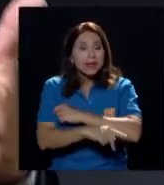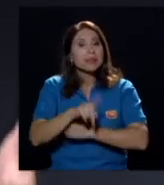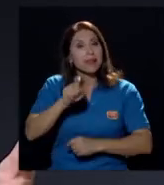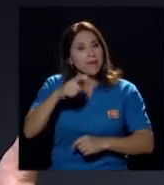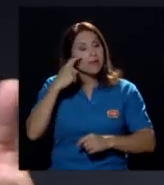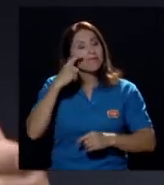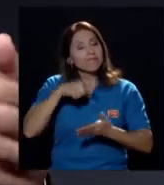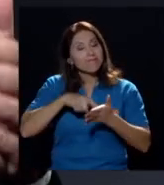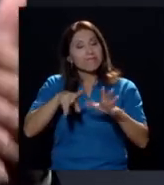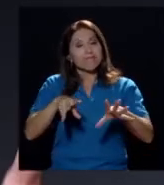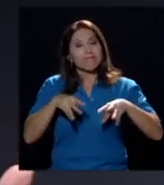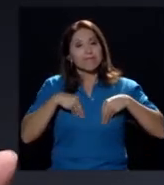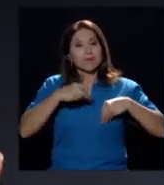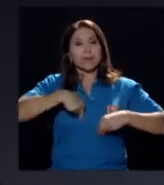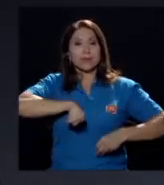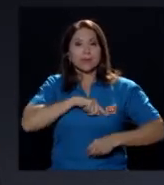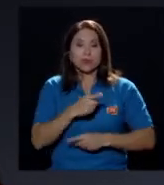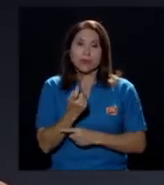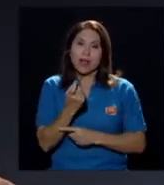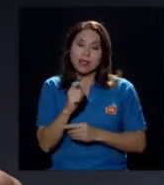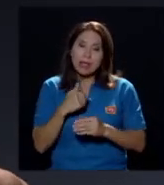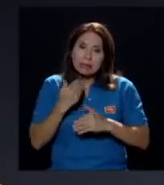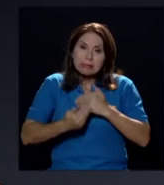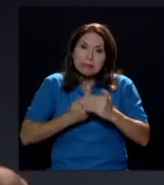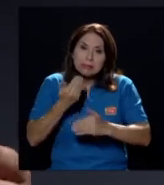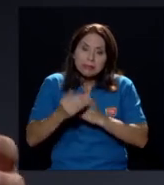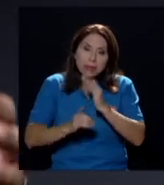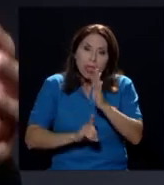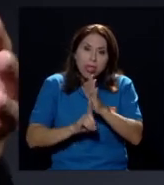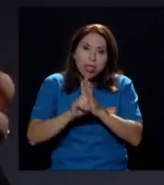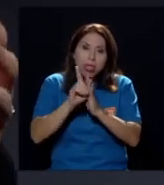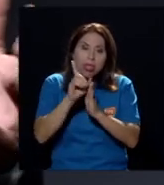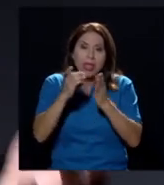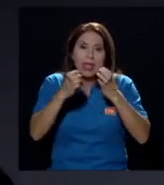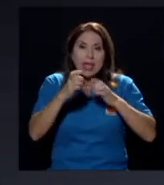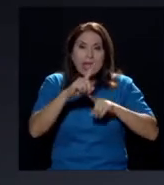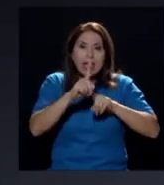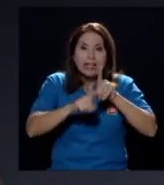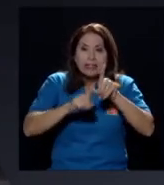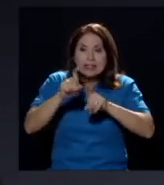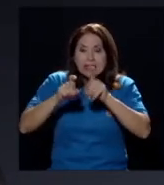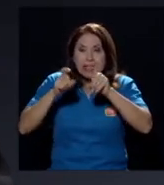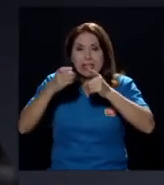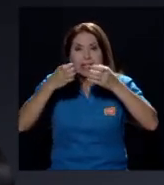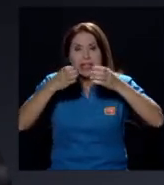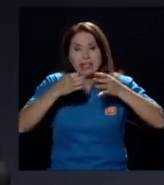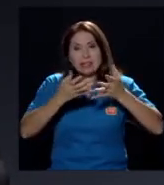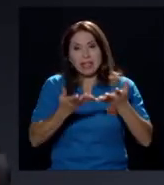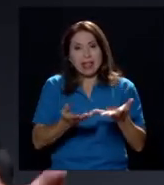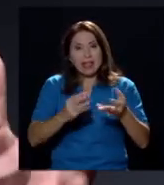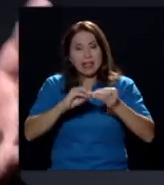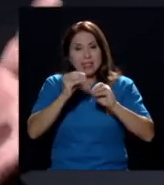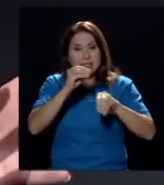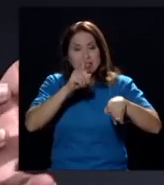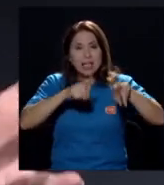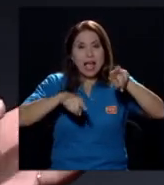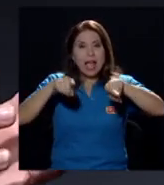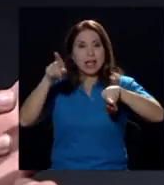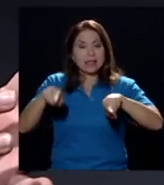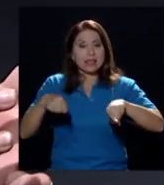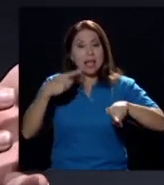desarrollando estadísticas, mejorar la forma en que se presentan, la disponibilidad de las mismas. Y entonces,